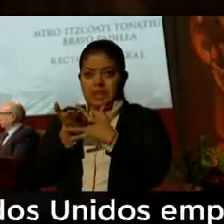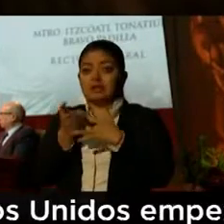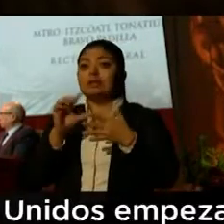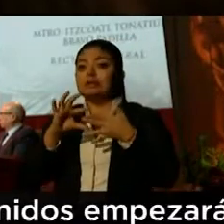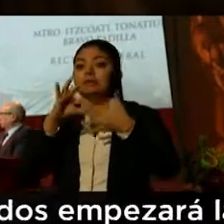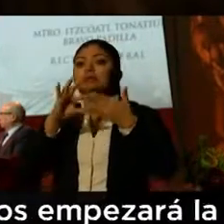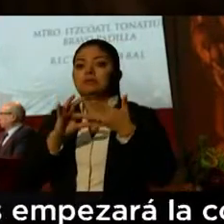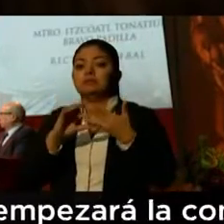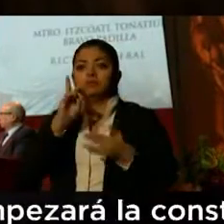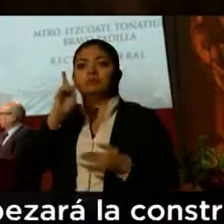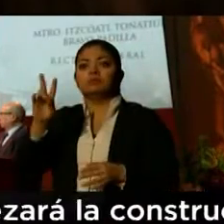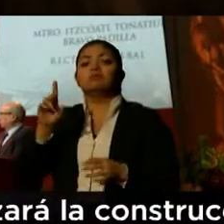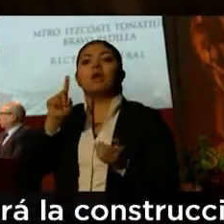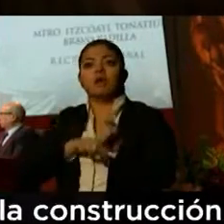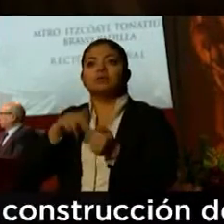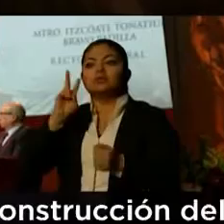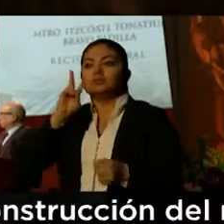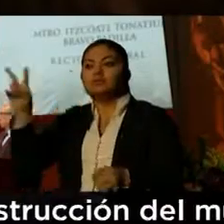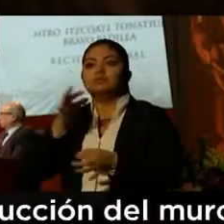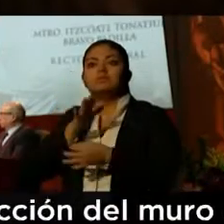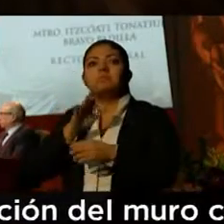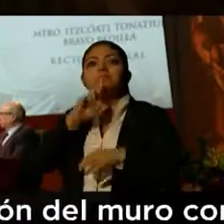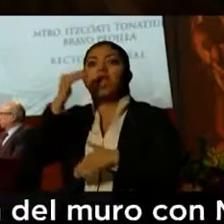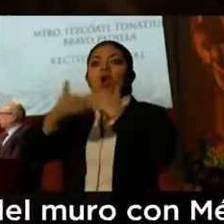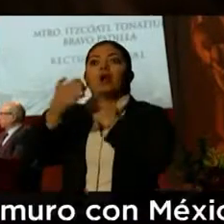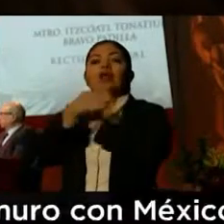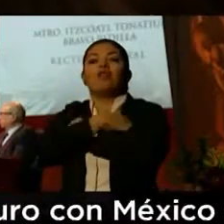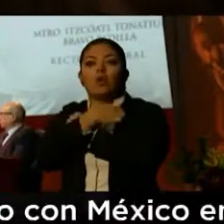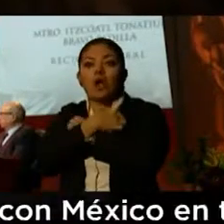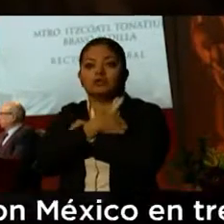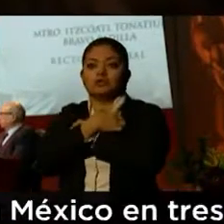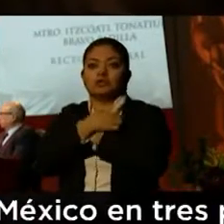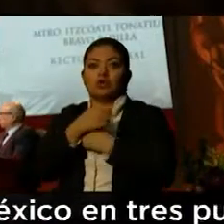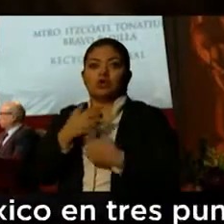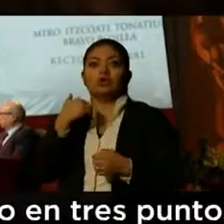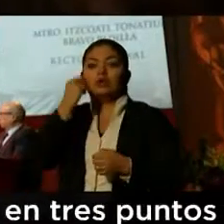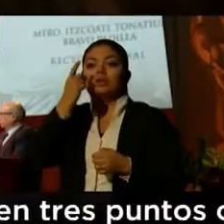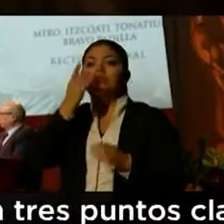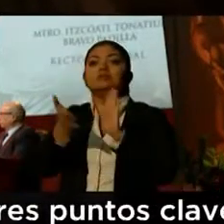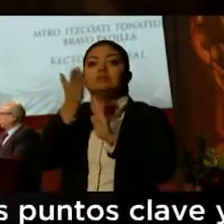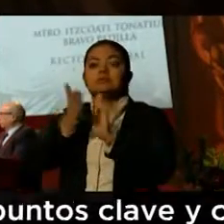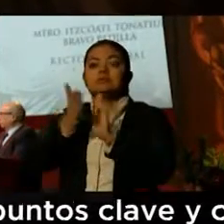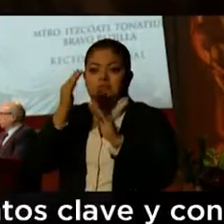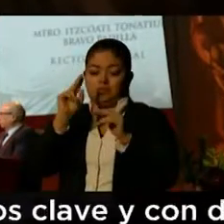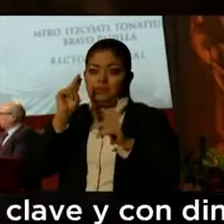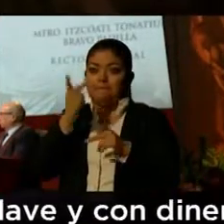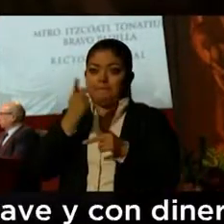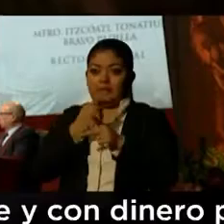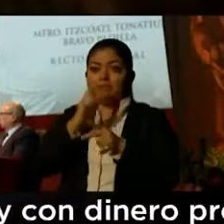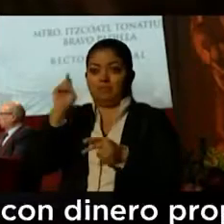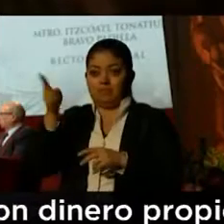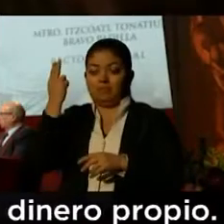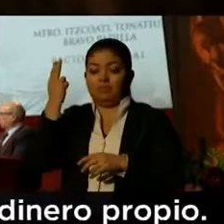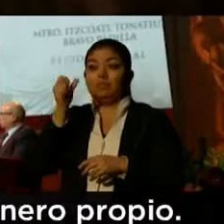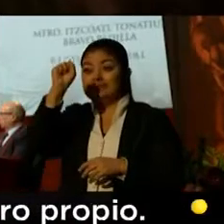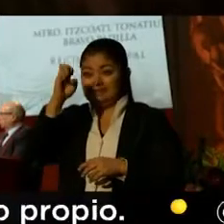presupuesto se ha visto reflejado en el aumento de la cobertura en la educación media y superior. En la educación media, según